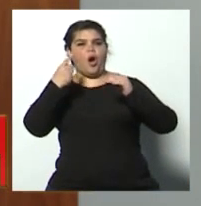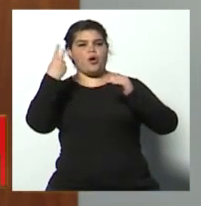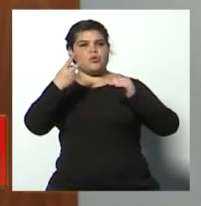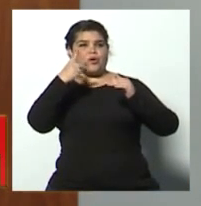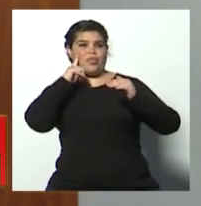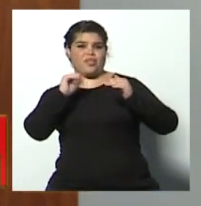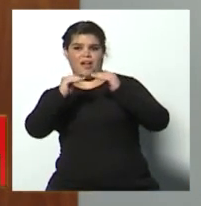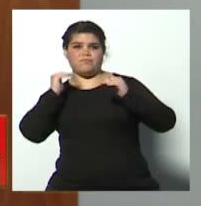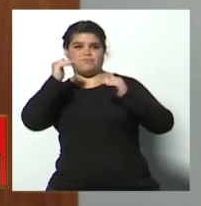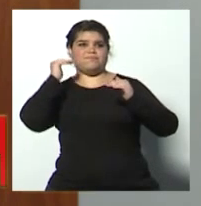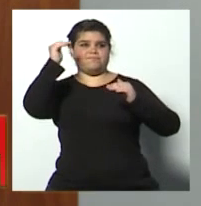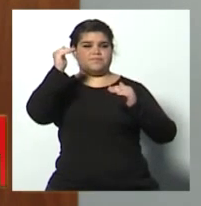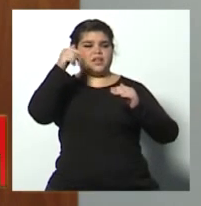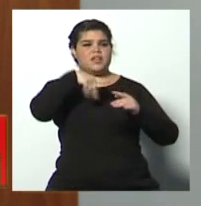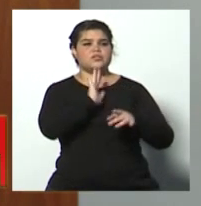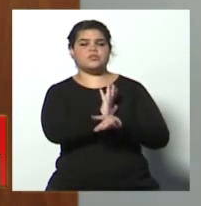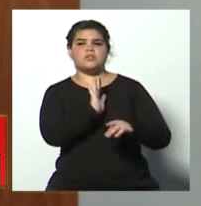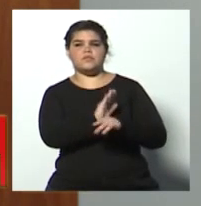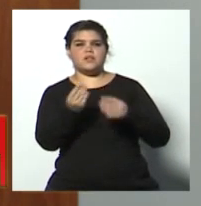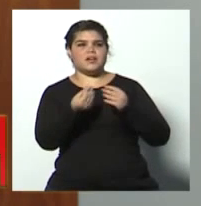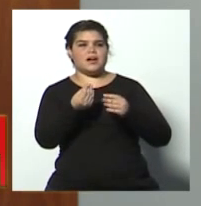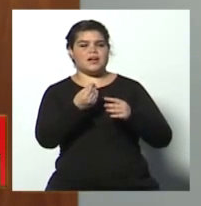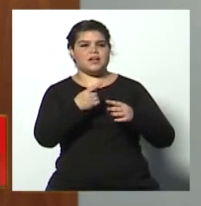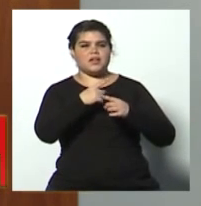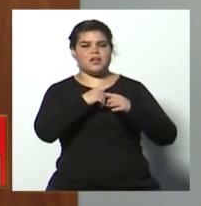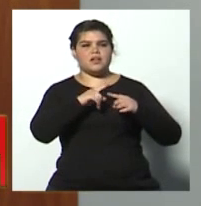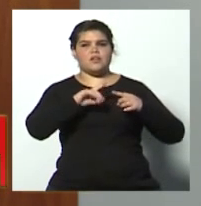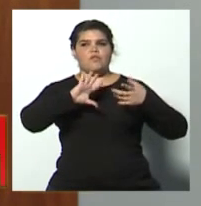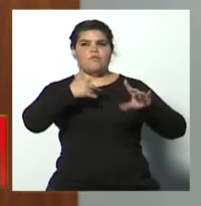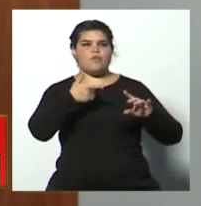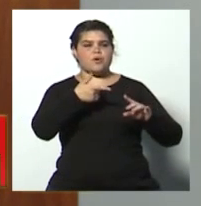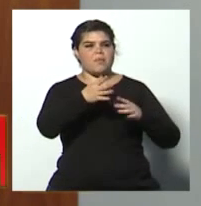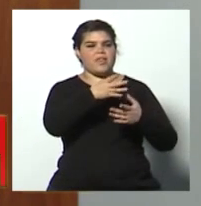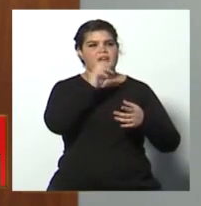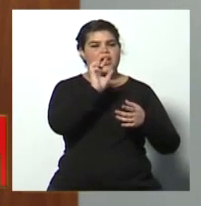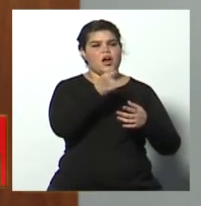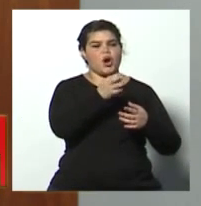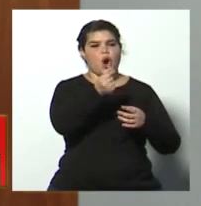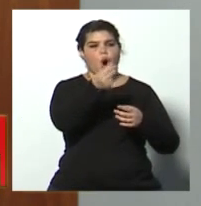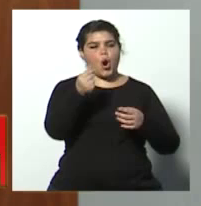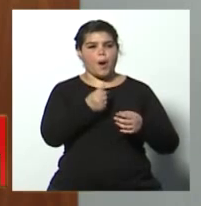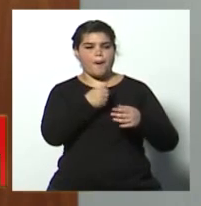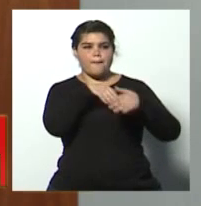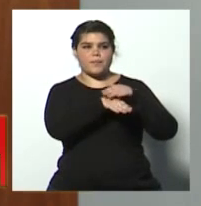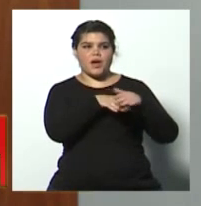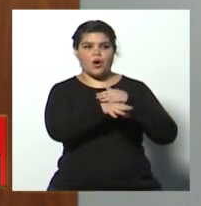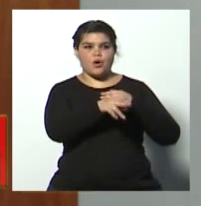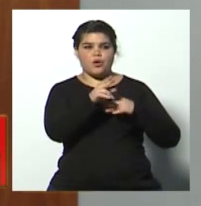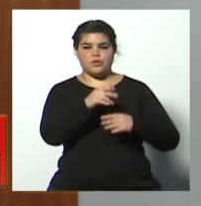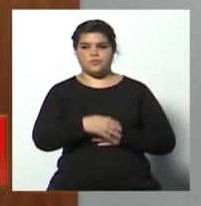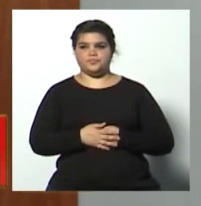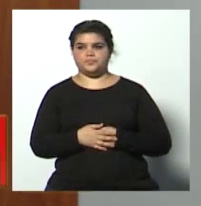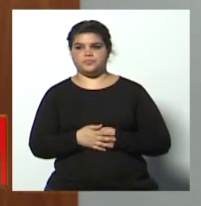día consecutivo. ¿Esto tiene alguna tiene relación directa con esta restricción al cupo de la compra de dólar de ahorro?